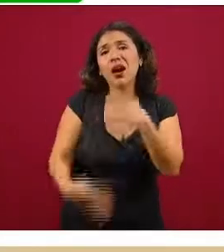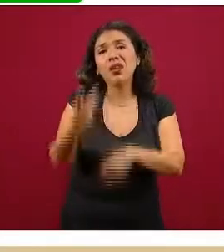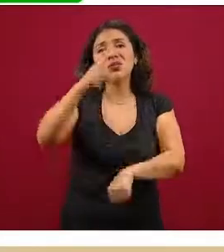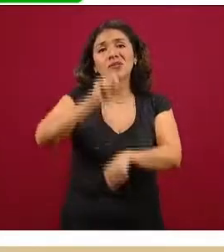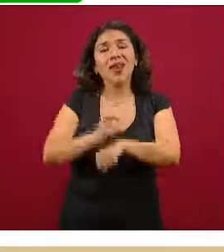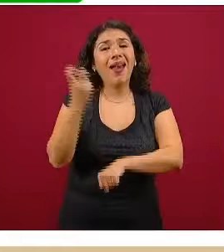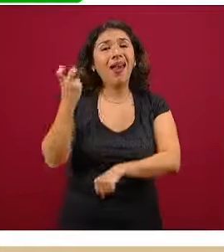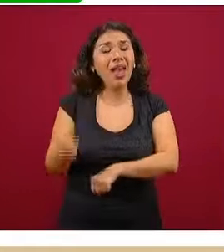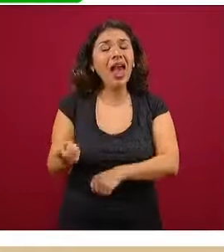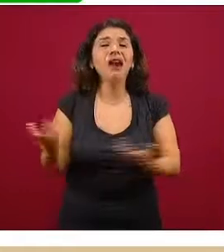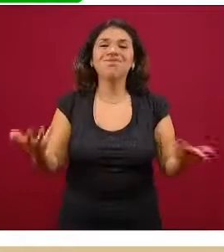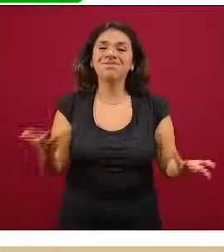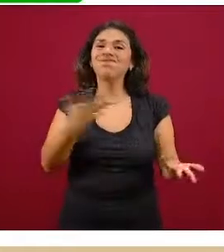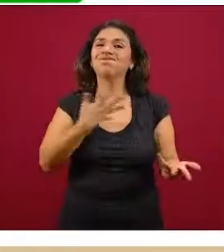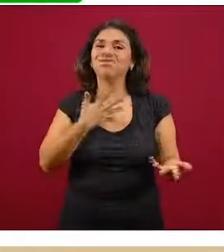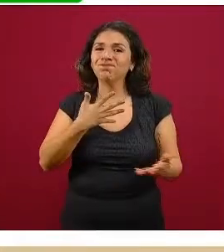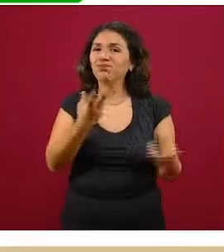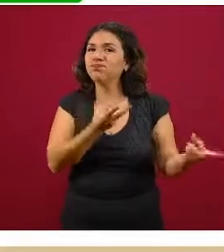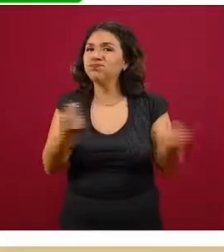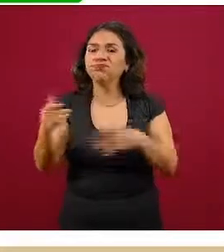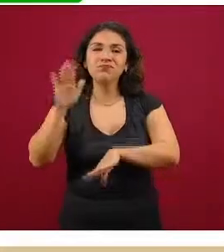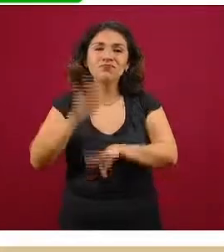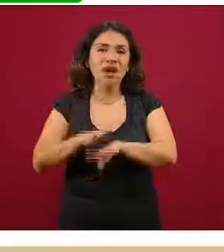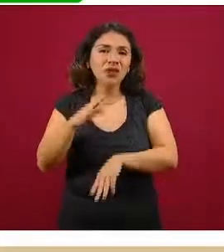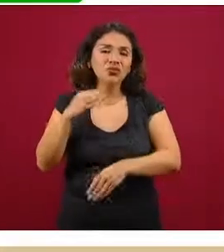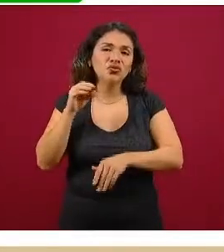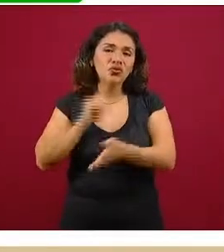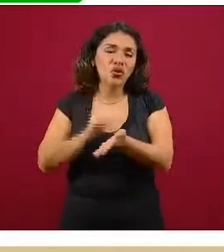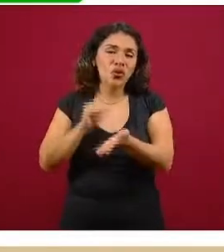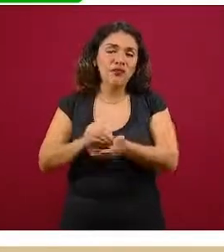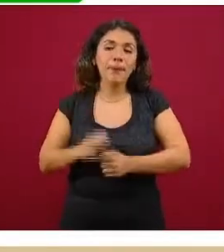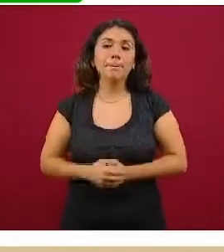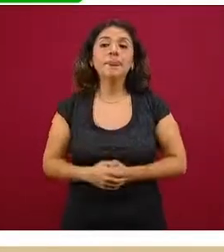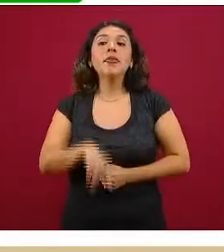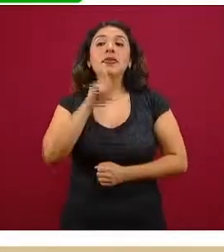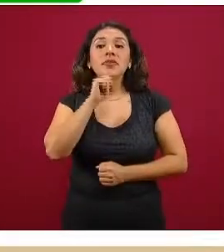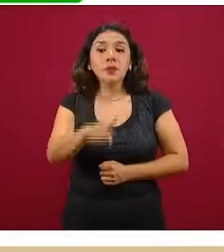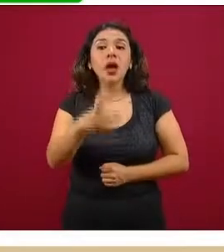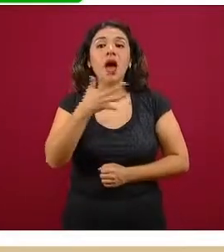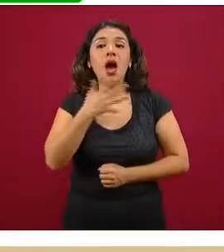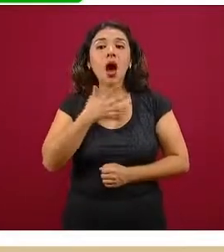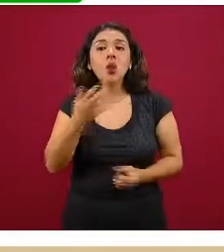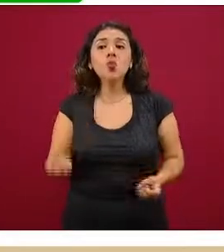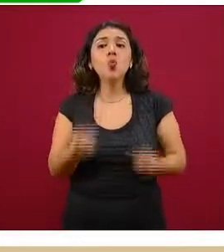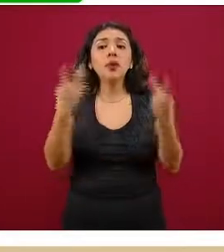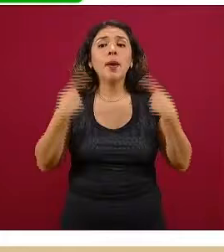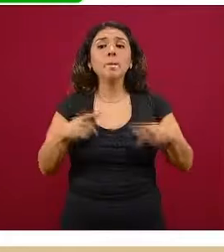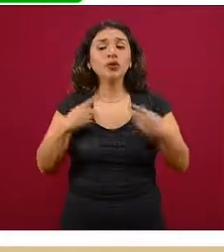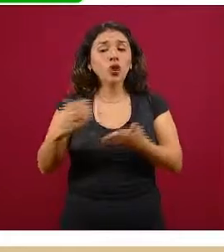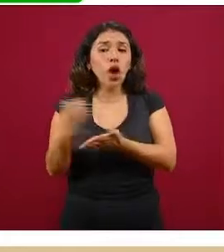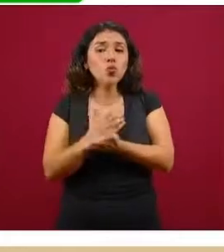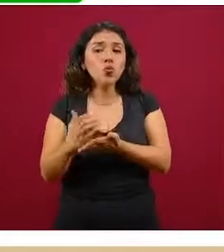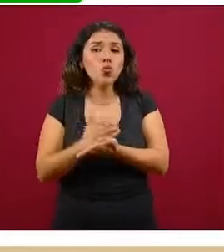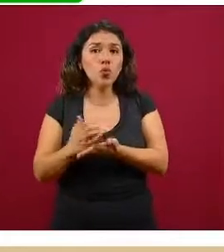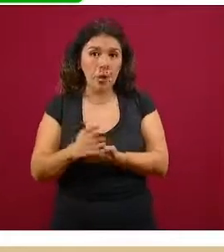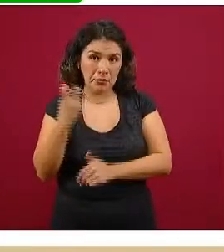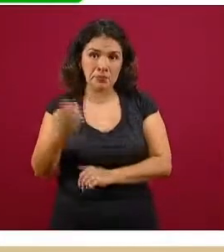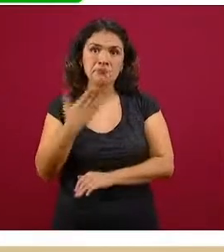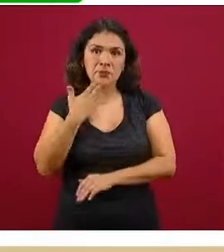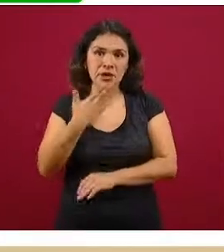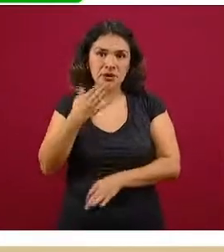epidemia bastante activa. También ha incrementado la cantidad de personas que se han recuperado, eso es bueno,